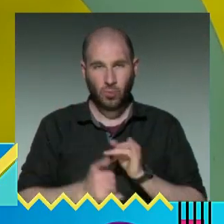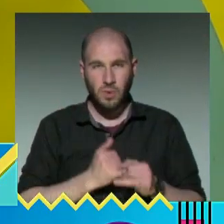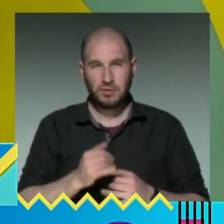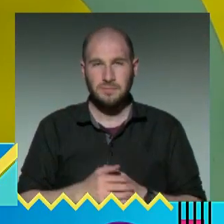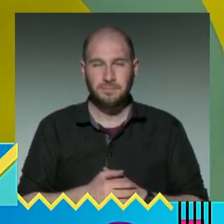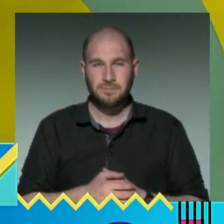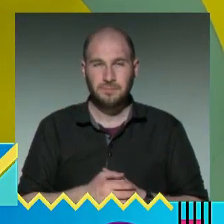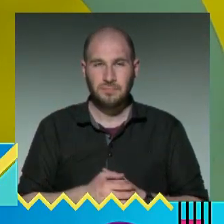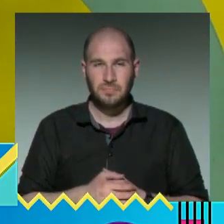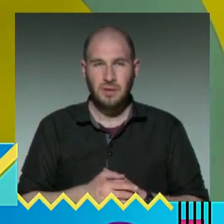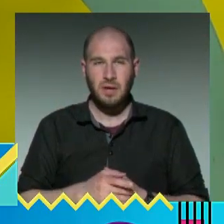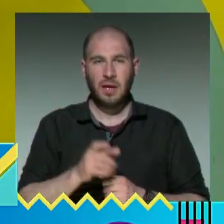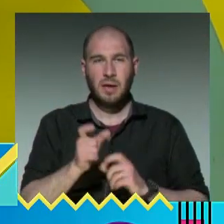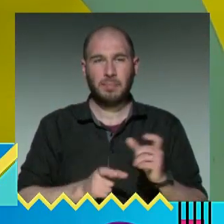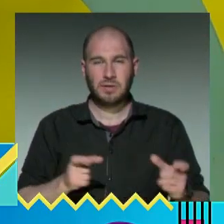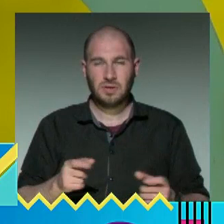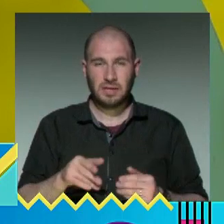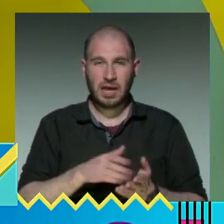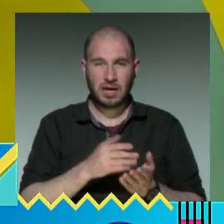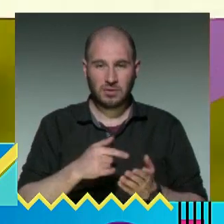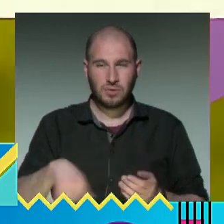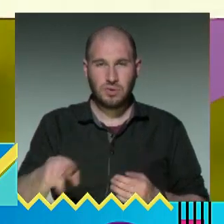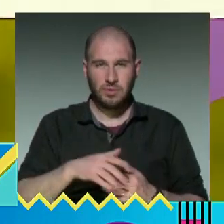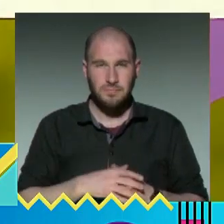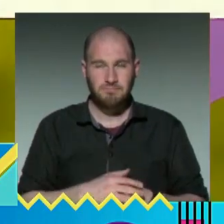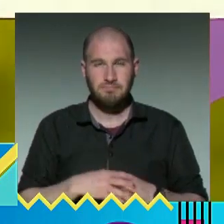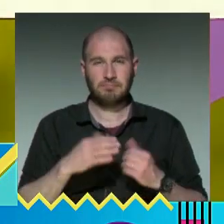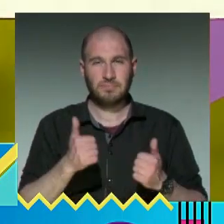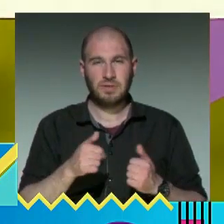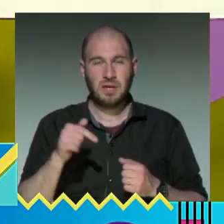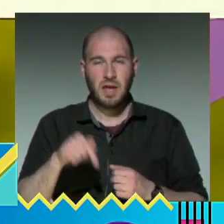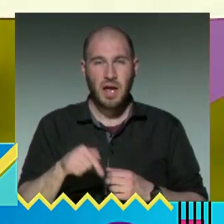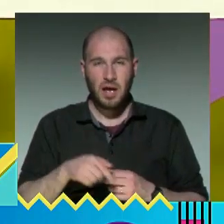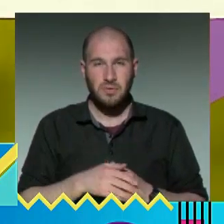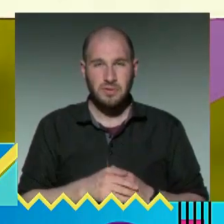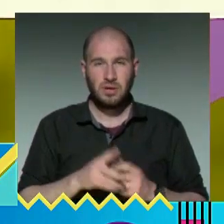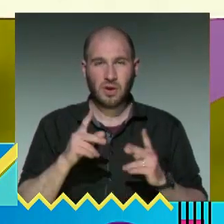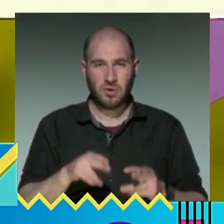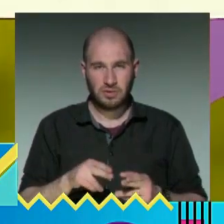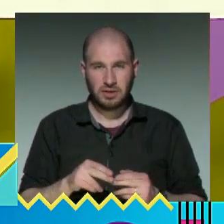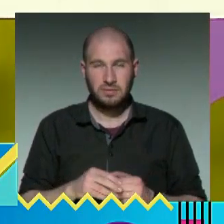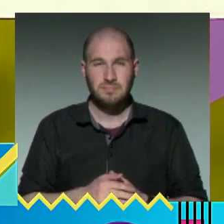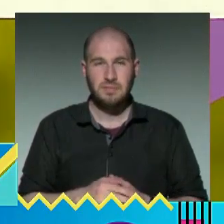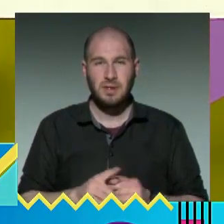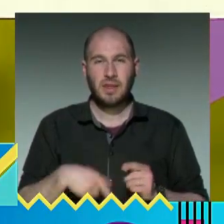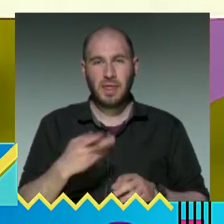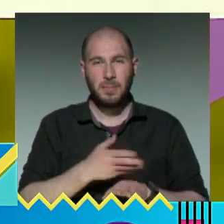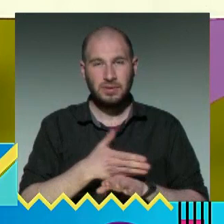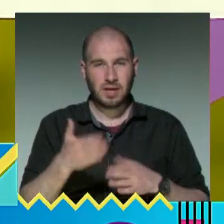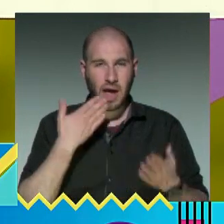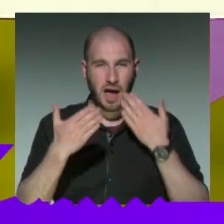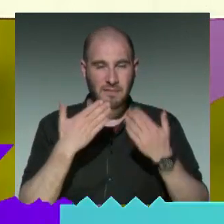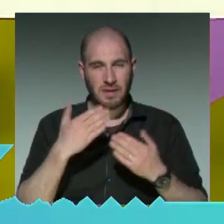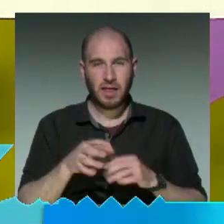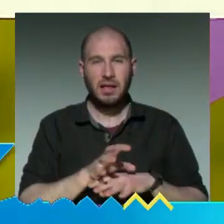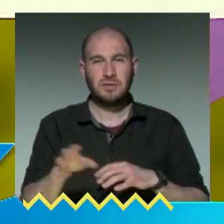con los sujetos del territorio. Bien, bueno, nos vamos a ir a un corte, ¿sí? Ahora vamos a seguir hablando, por supuesto,